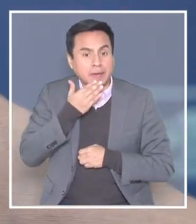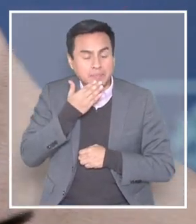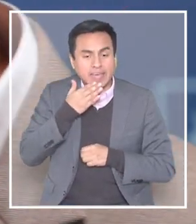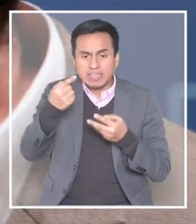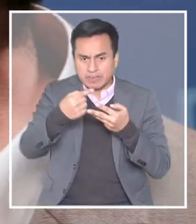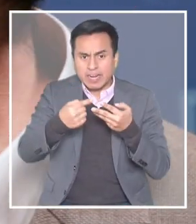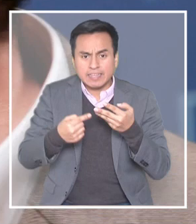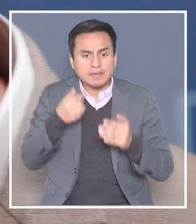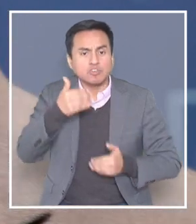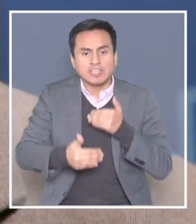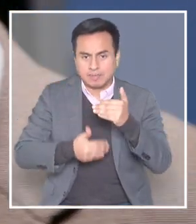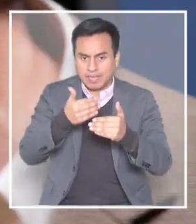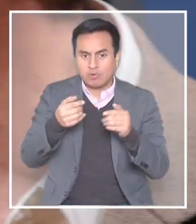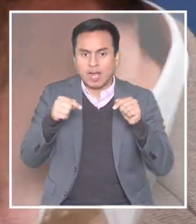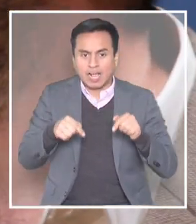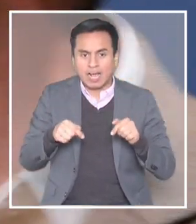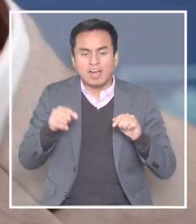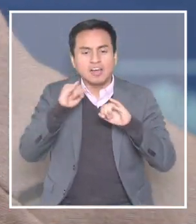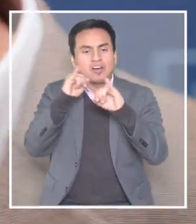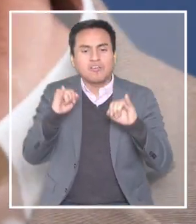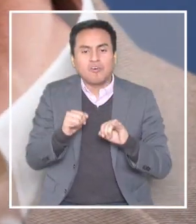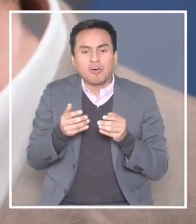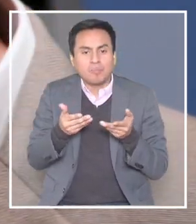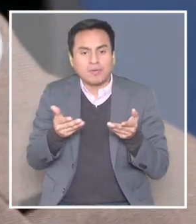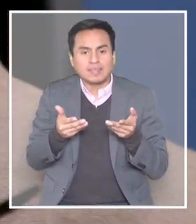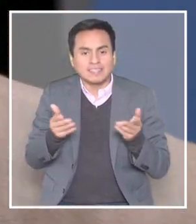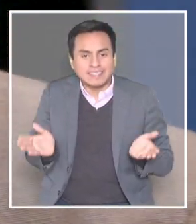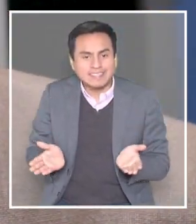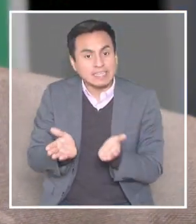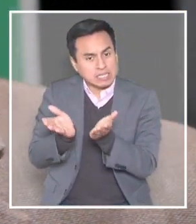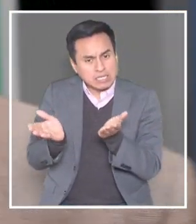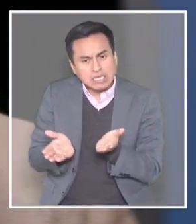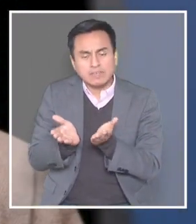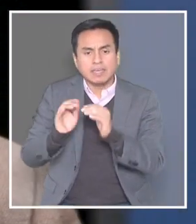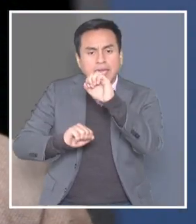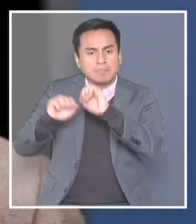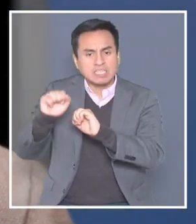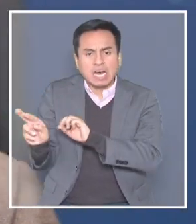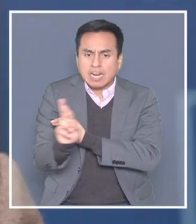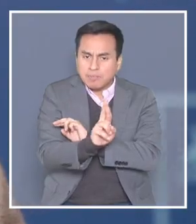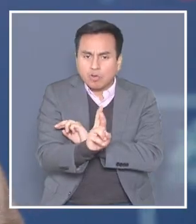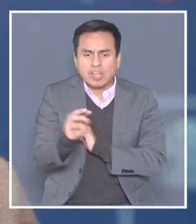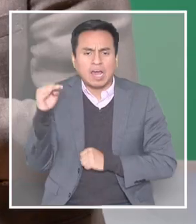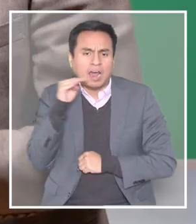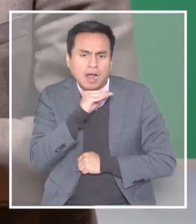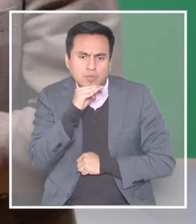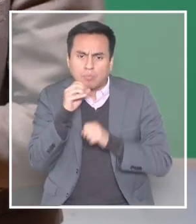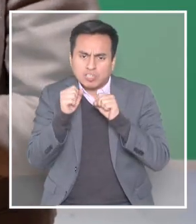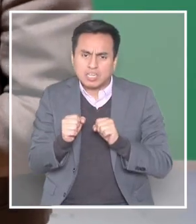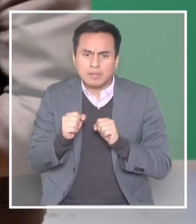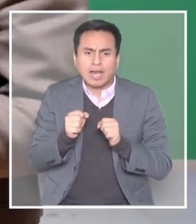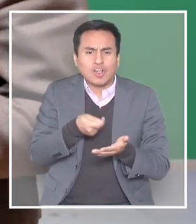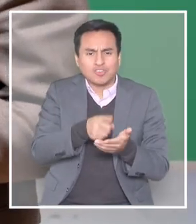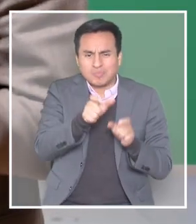vez vamos a hacer una serie de procedimientos acá de forma tal que se incentive a que la empresa responda lo más rápido